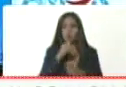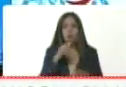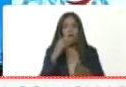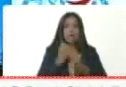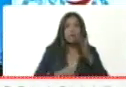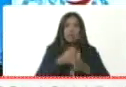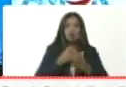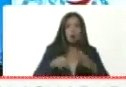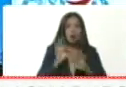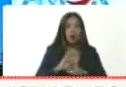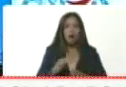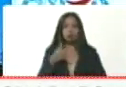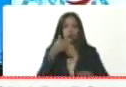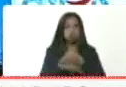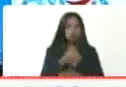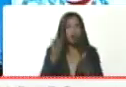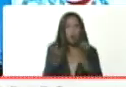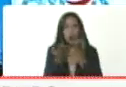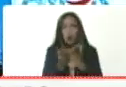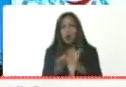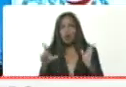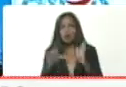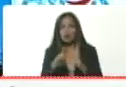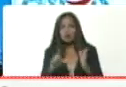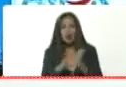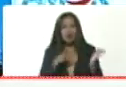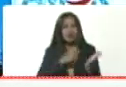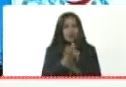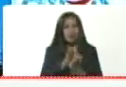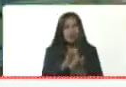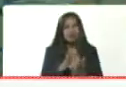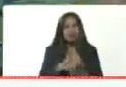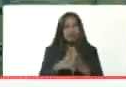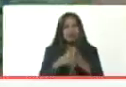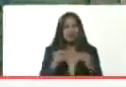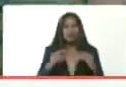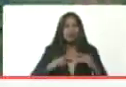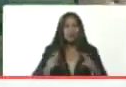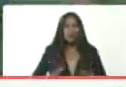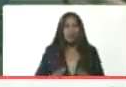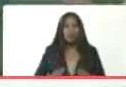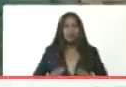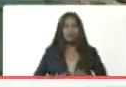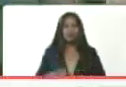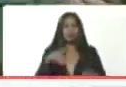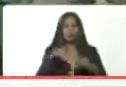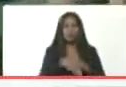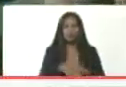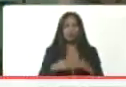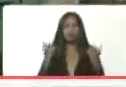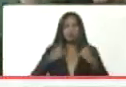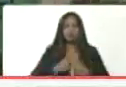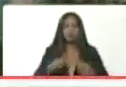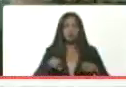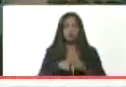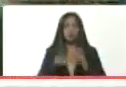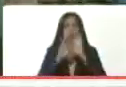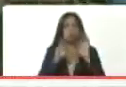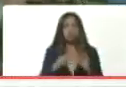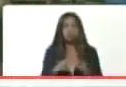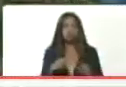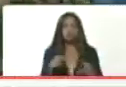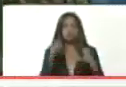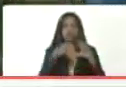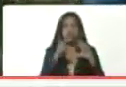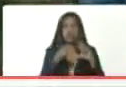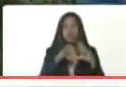inscribirlo en la escuela en el liceo garantizarle el uniforme los zapatos los morrales el carnet de la